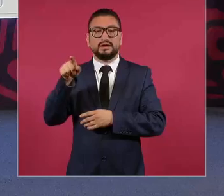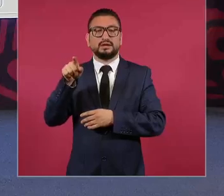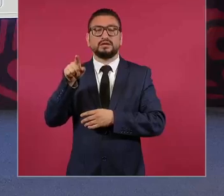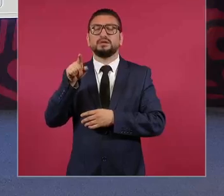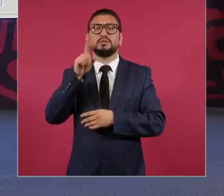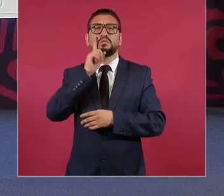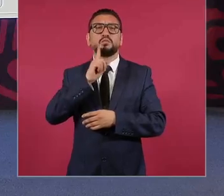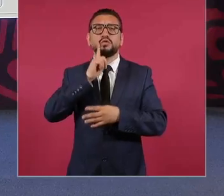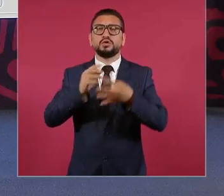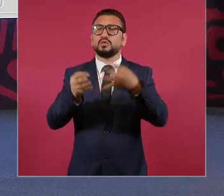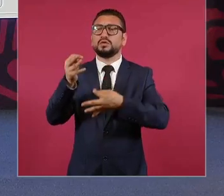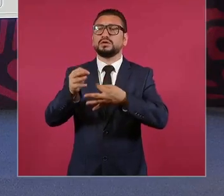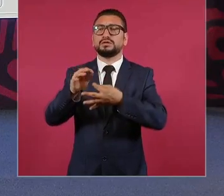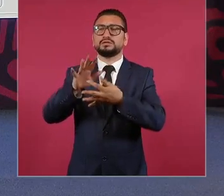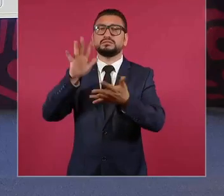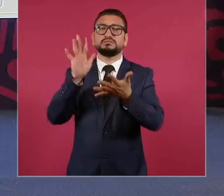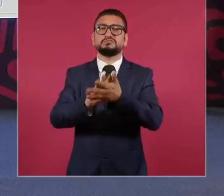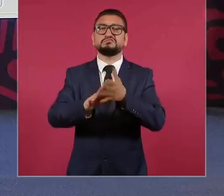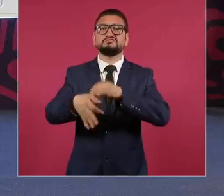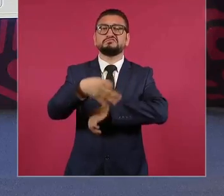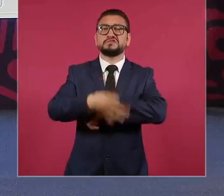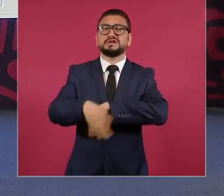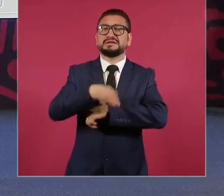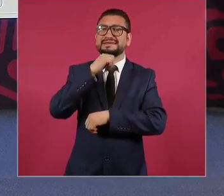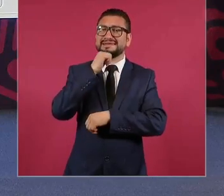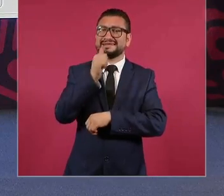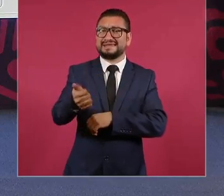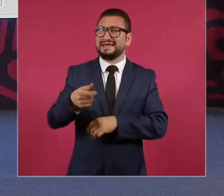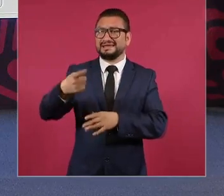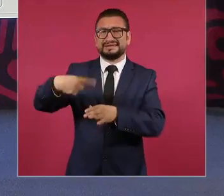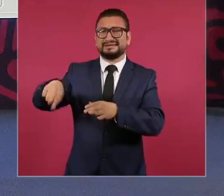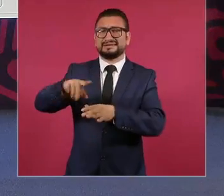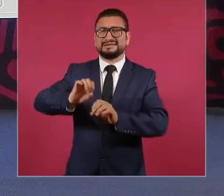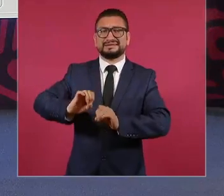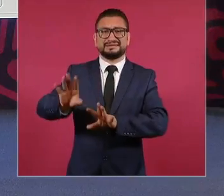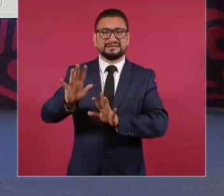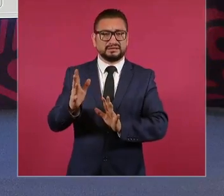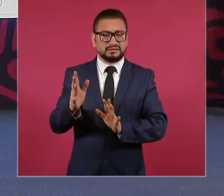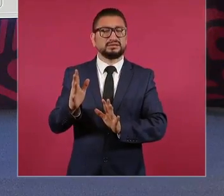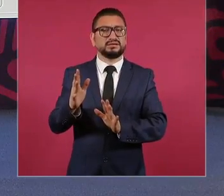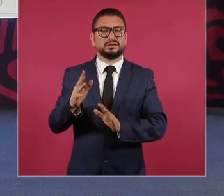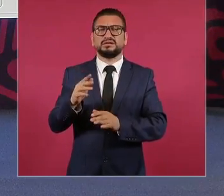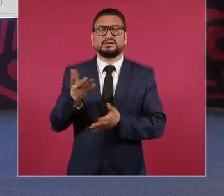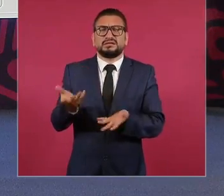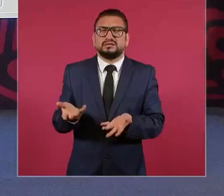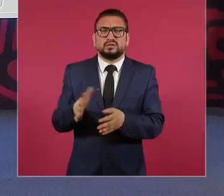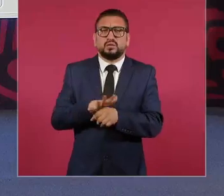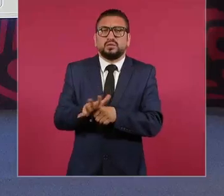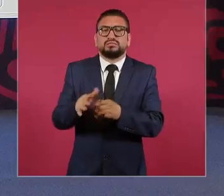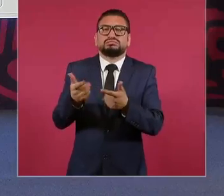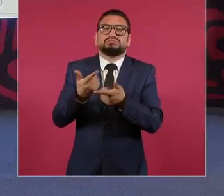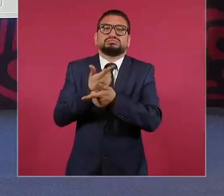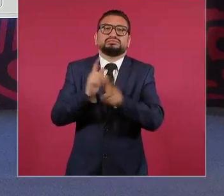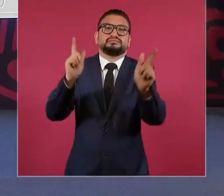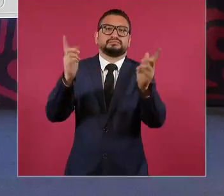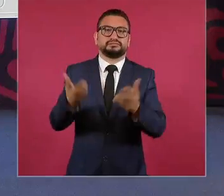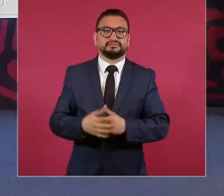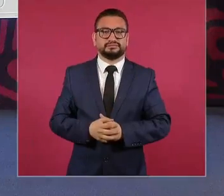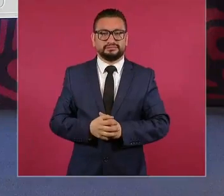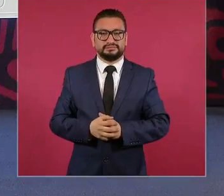le da prisión preventiva a estos delincuentes y les da la libertad adelante.